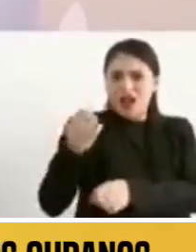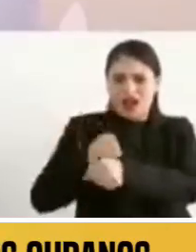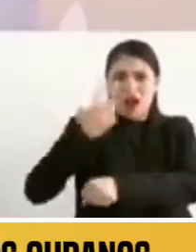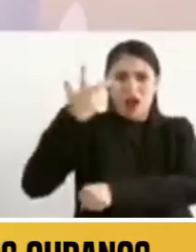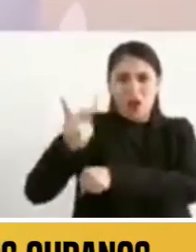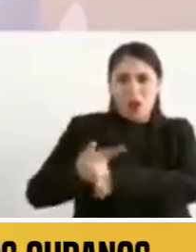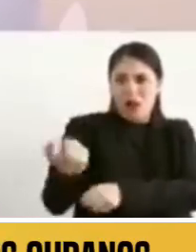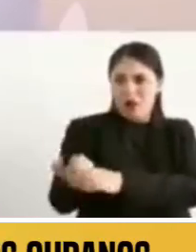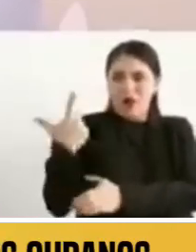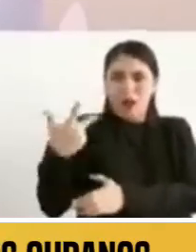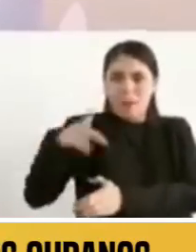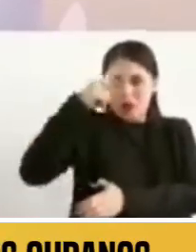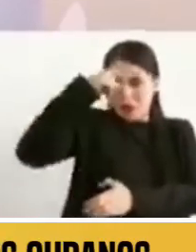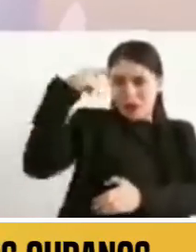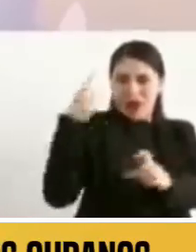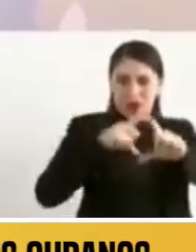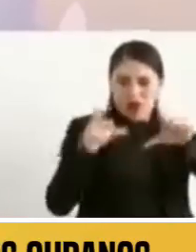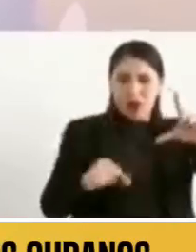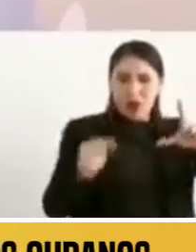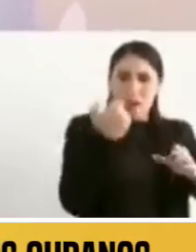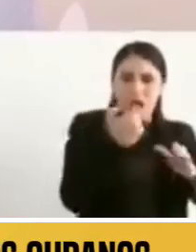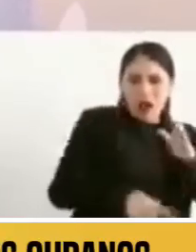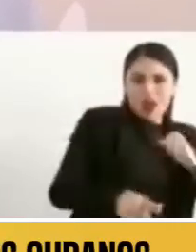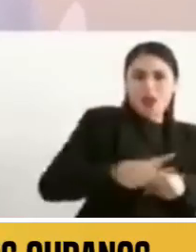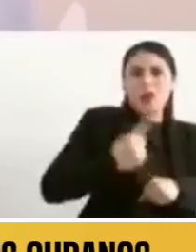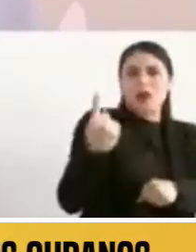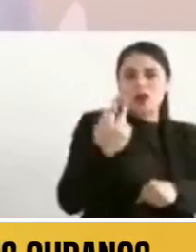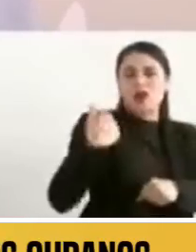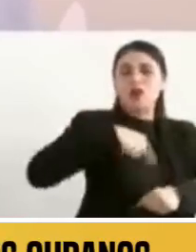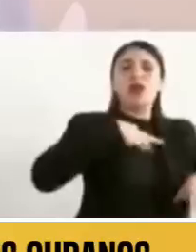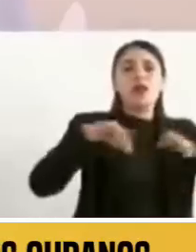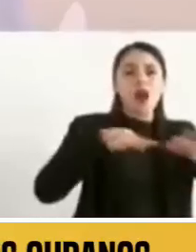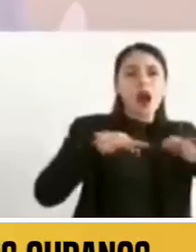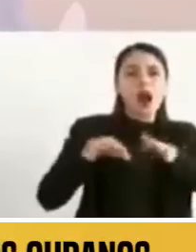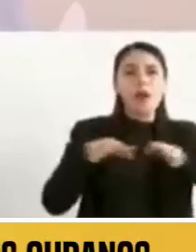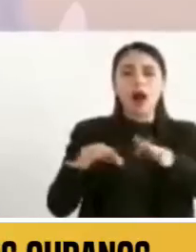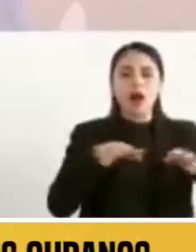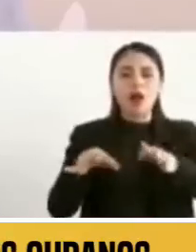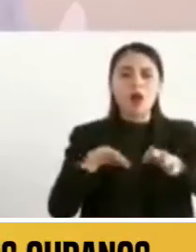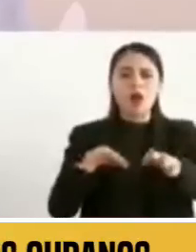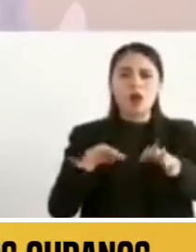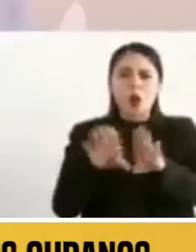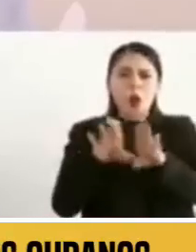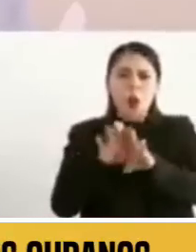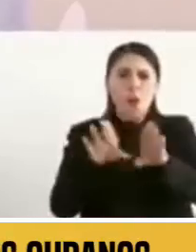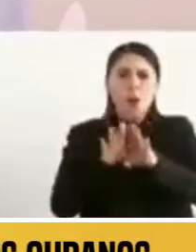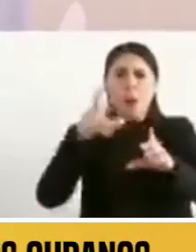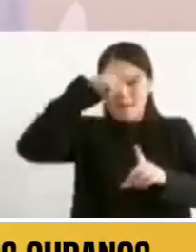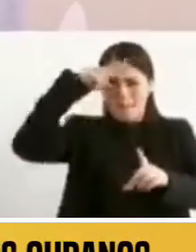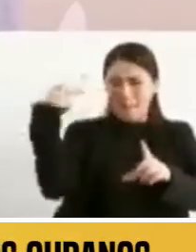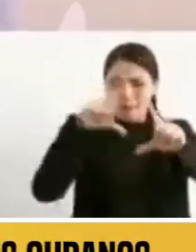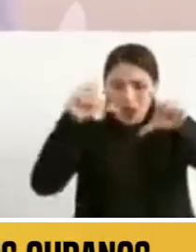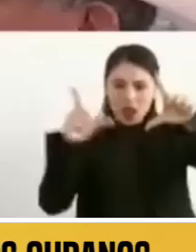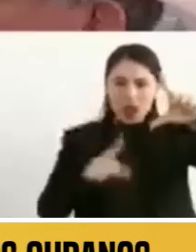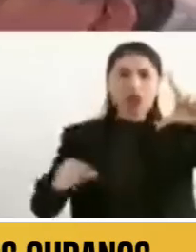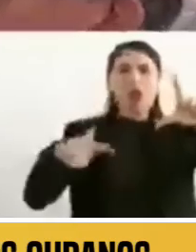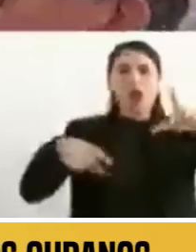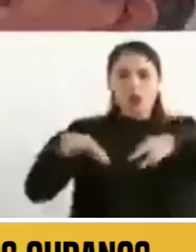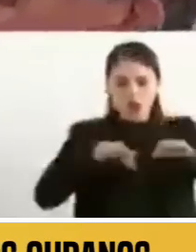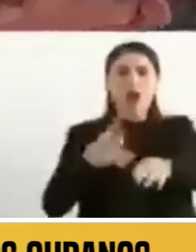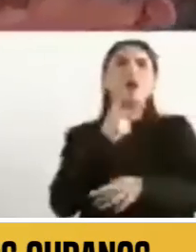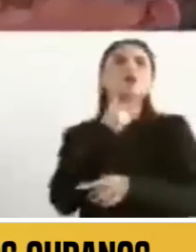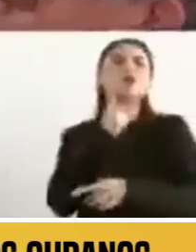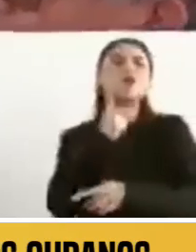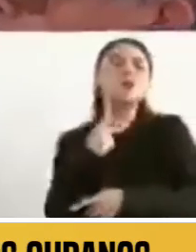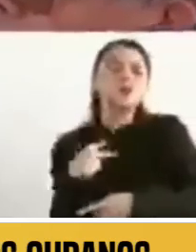en Europa, por la política que hemos llevado a cabo de producir en nuestro país lo